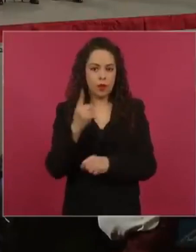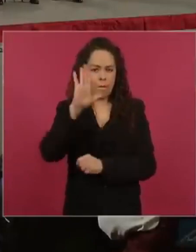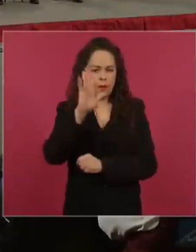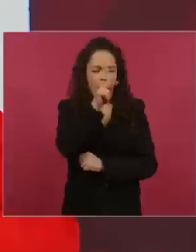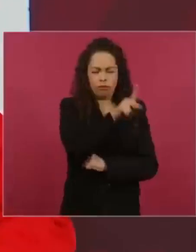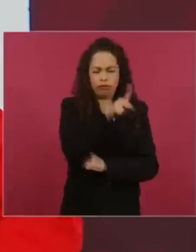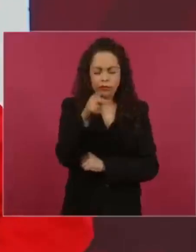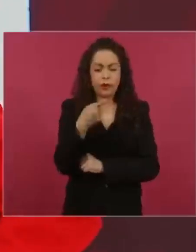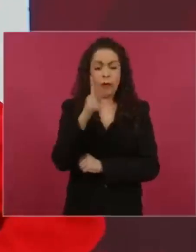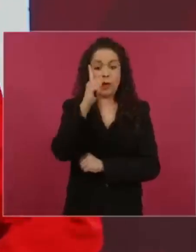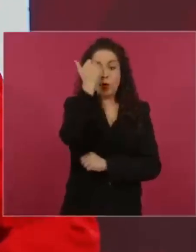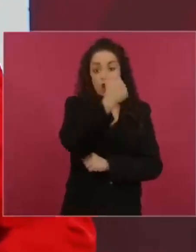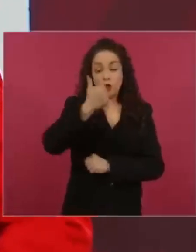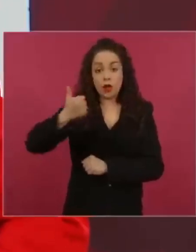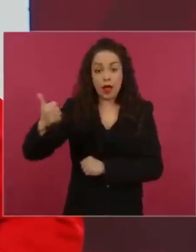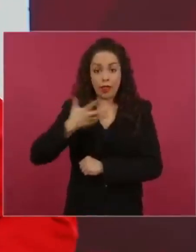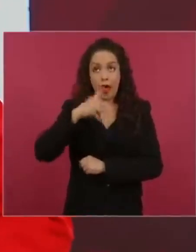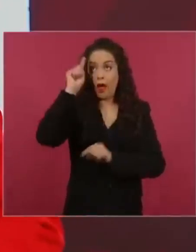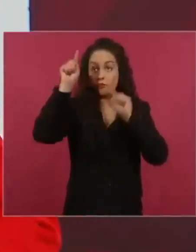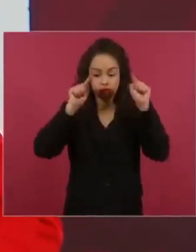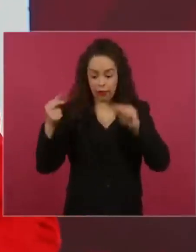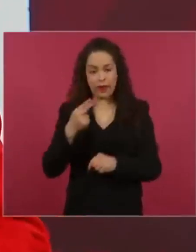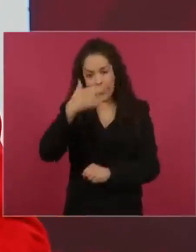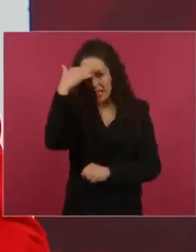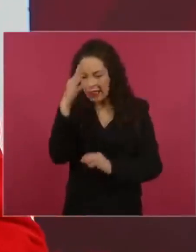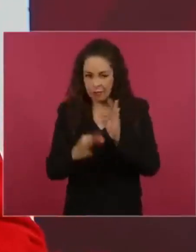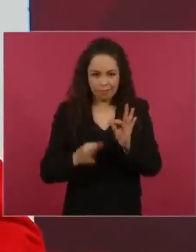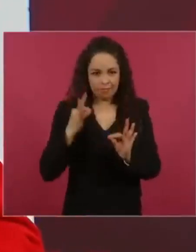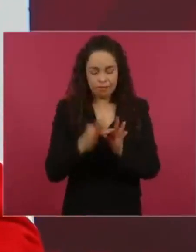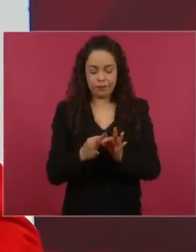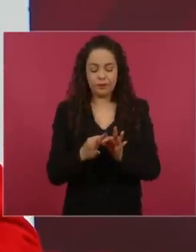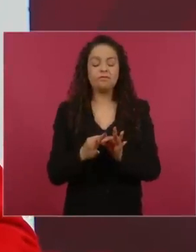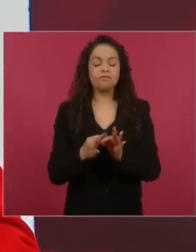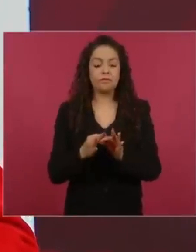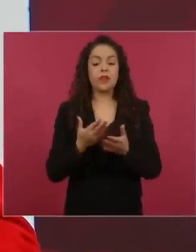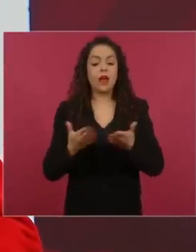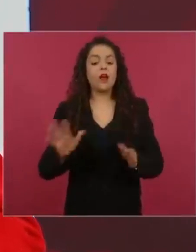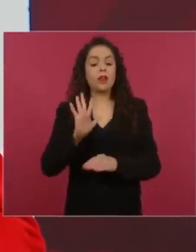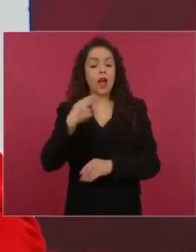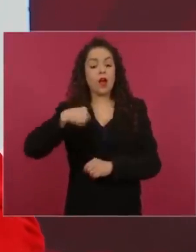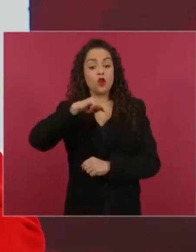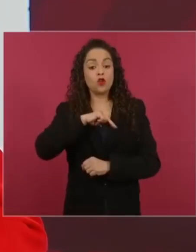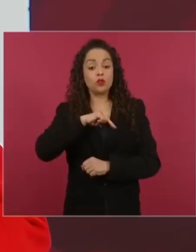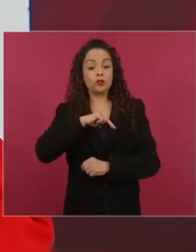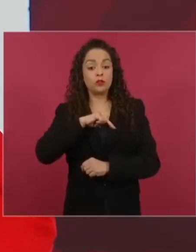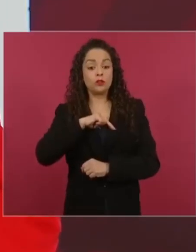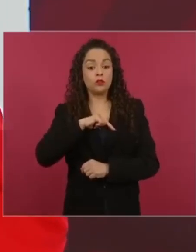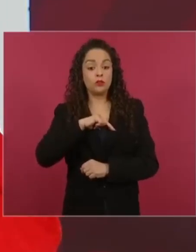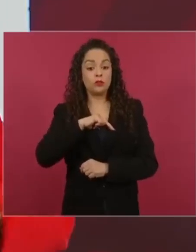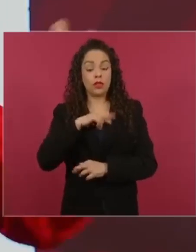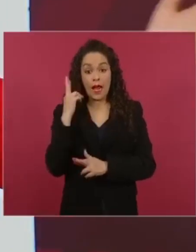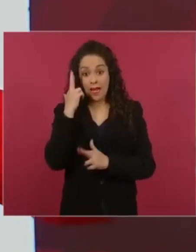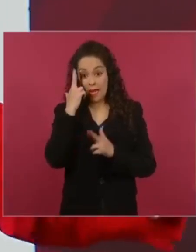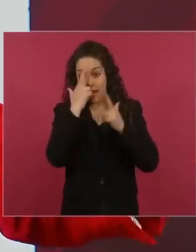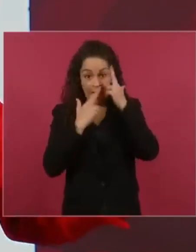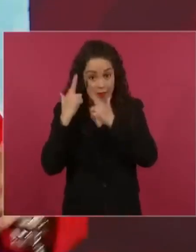pero dónde está cada cosa. Después continuamos y decidimos hacer un recorrido previo a la supervisión,